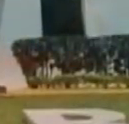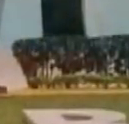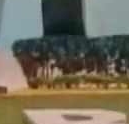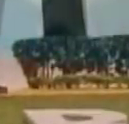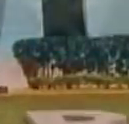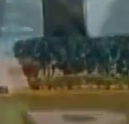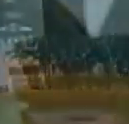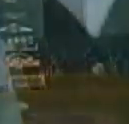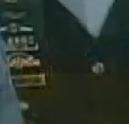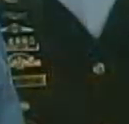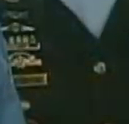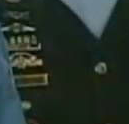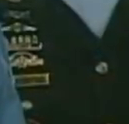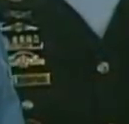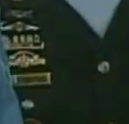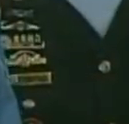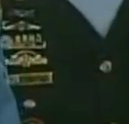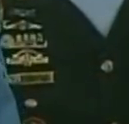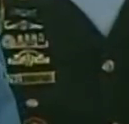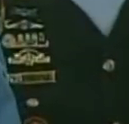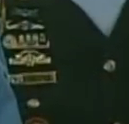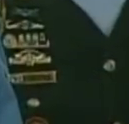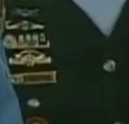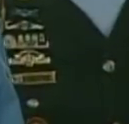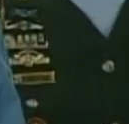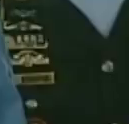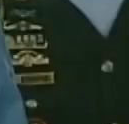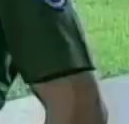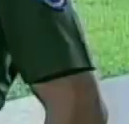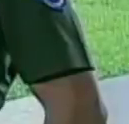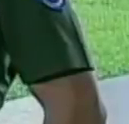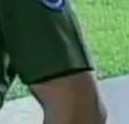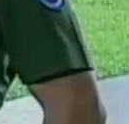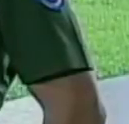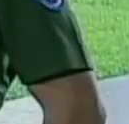La defensa del país frente a la Estado Federal y la